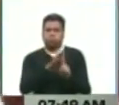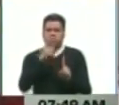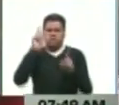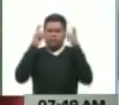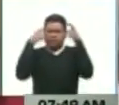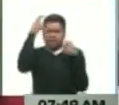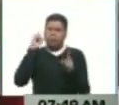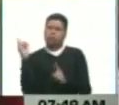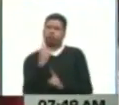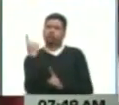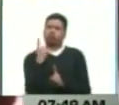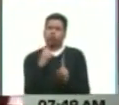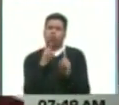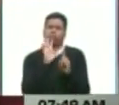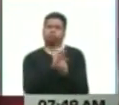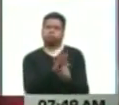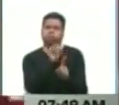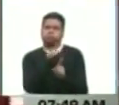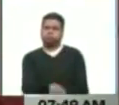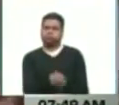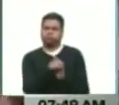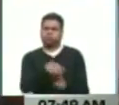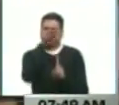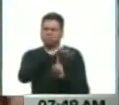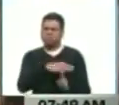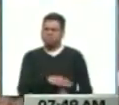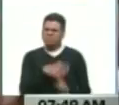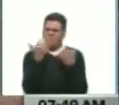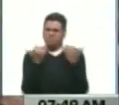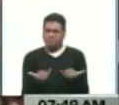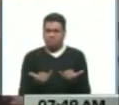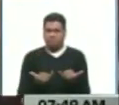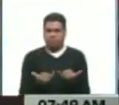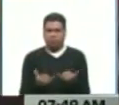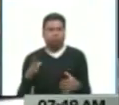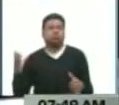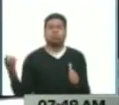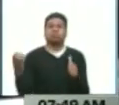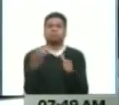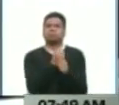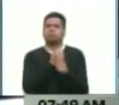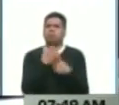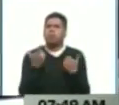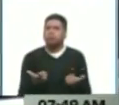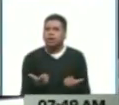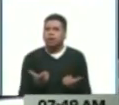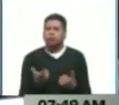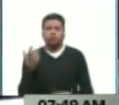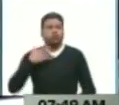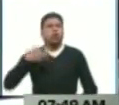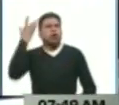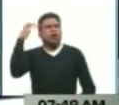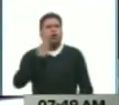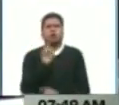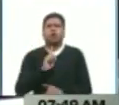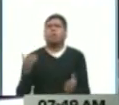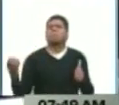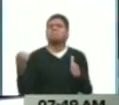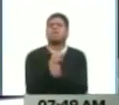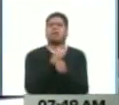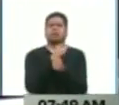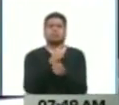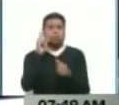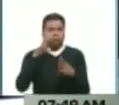misma. Solo que ahora parece que no lo han logrado y yo creo que no lo van a lograr porque hay